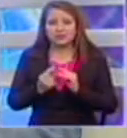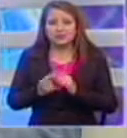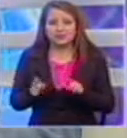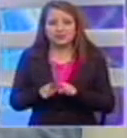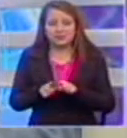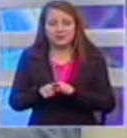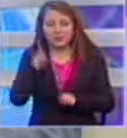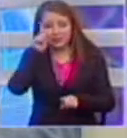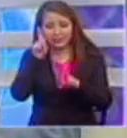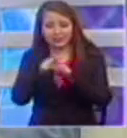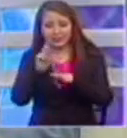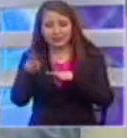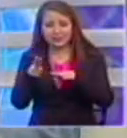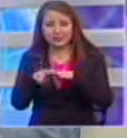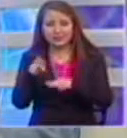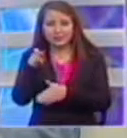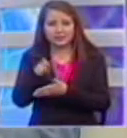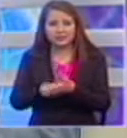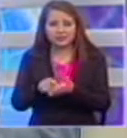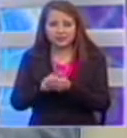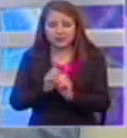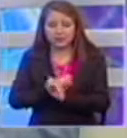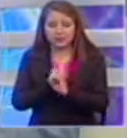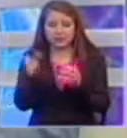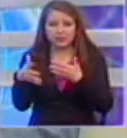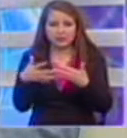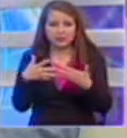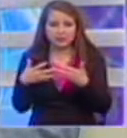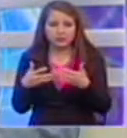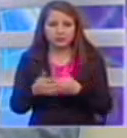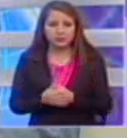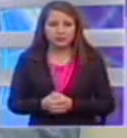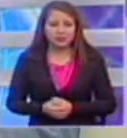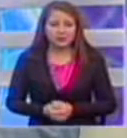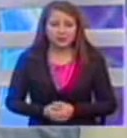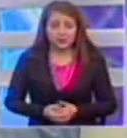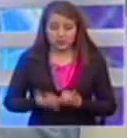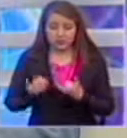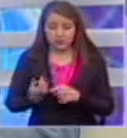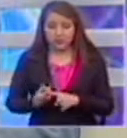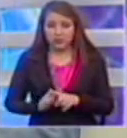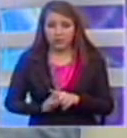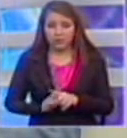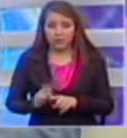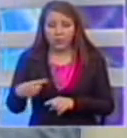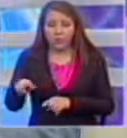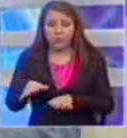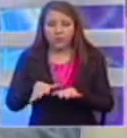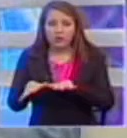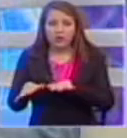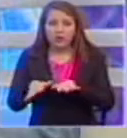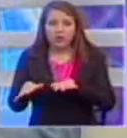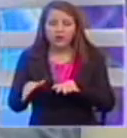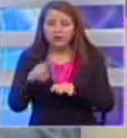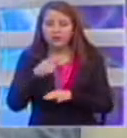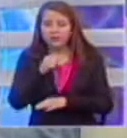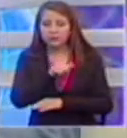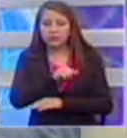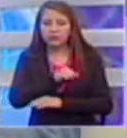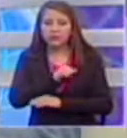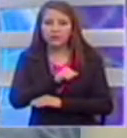parte del Acuerdo Nacional por las Elecciones Transparentes, que en este mes lleva la coordinación de las